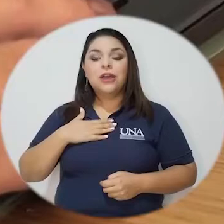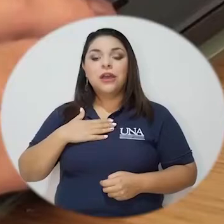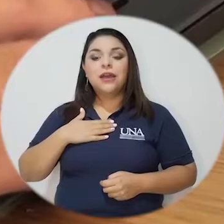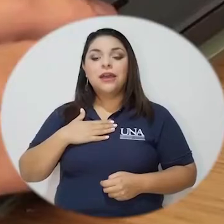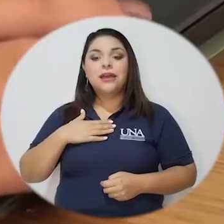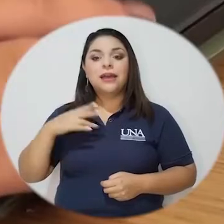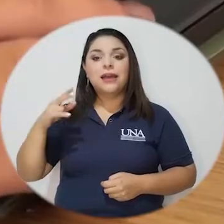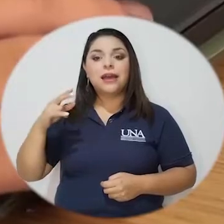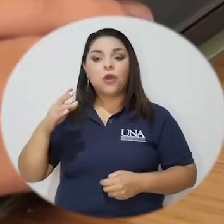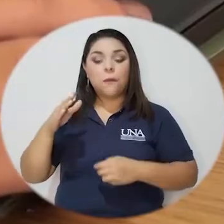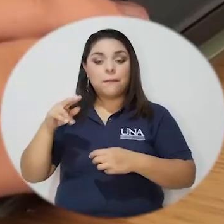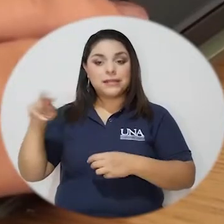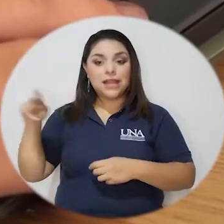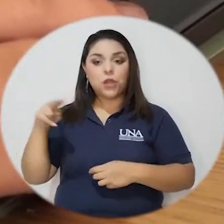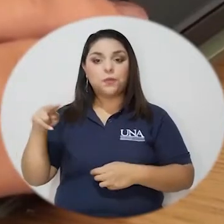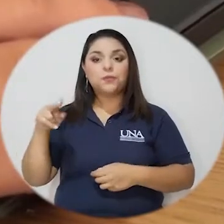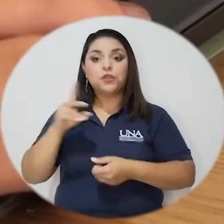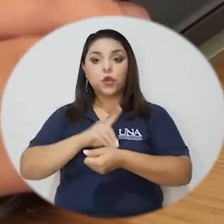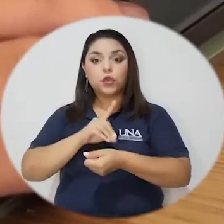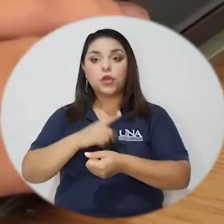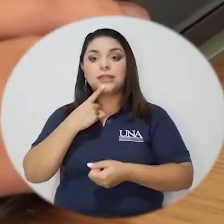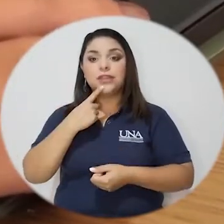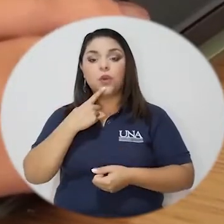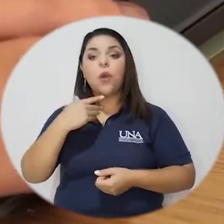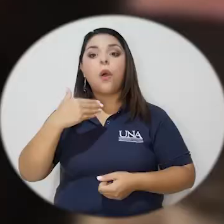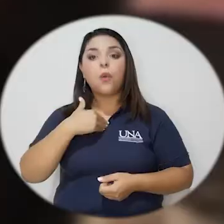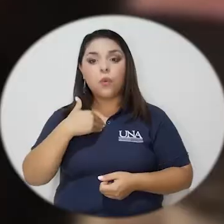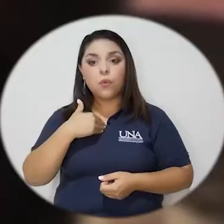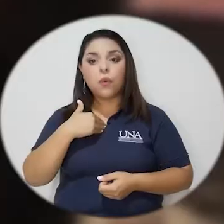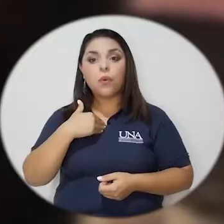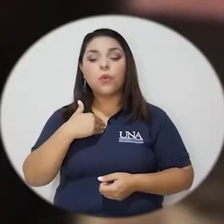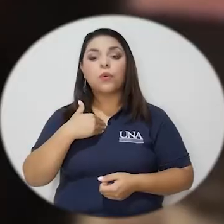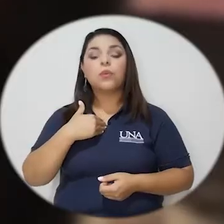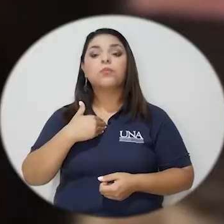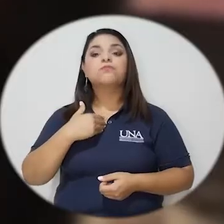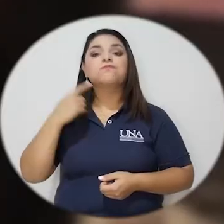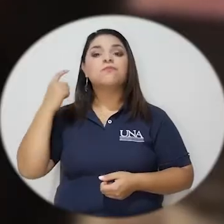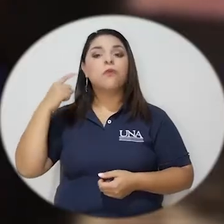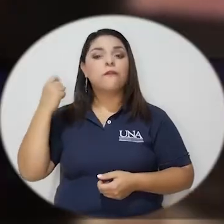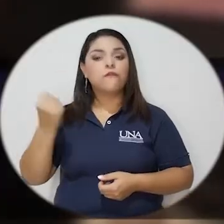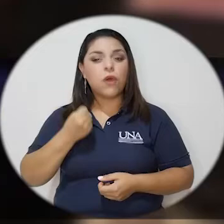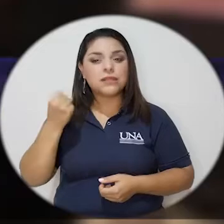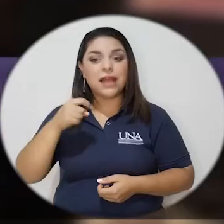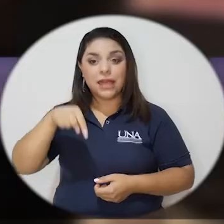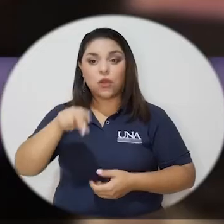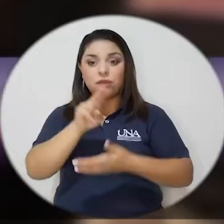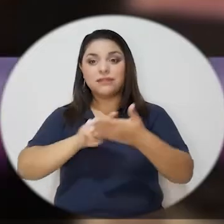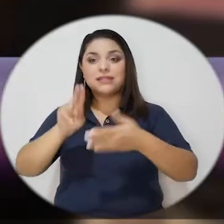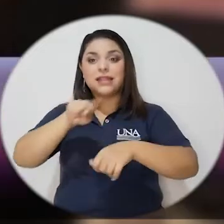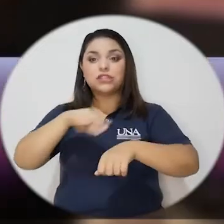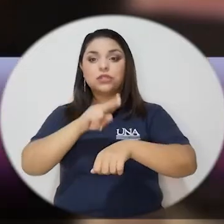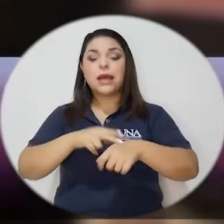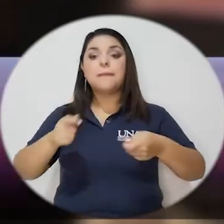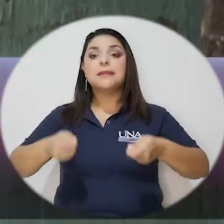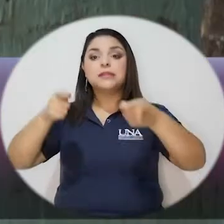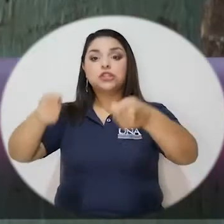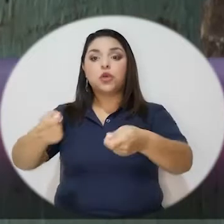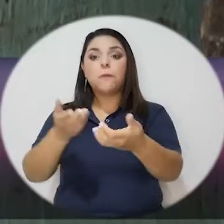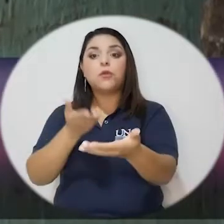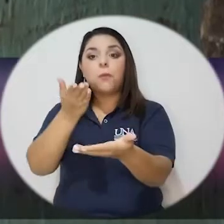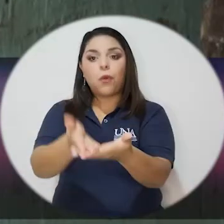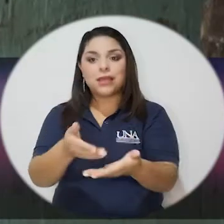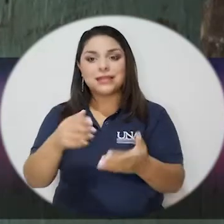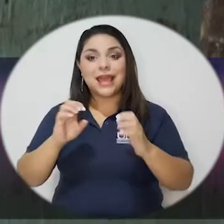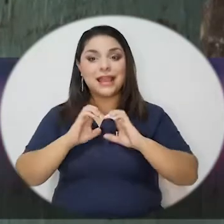Segura, anteriormente, hubo cuatro propuestas. Además, la Universidad Nacional presentó a inicio de este año una propuesta